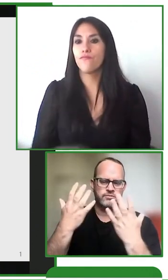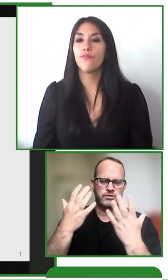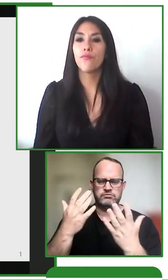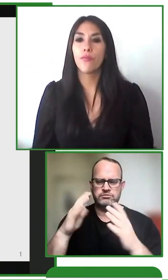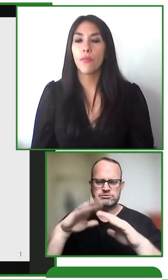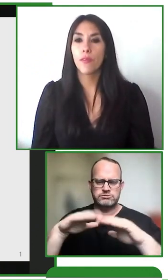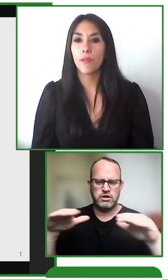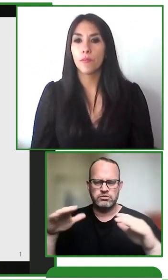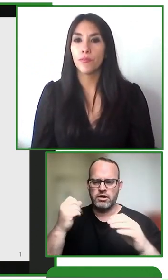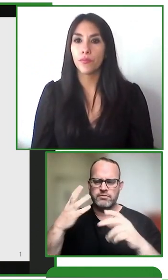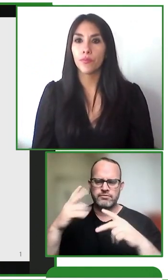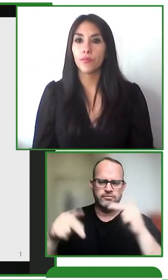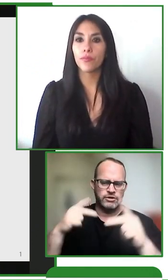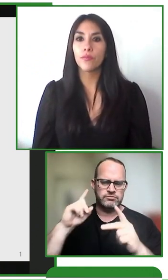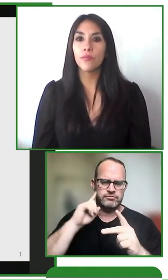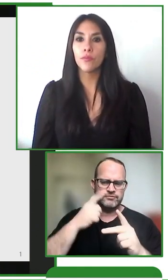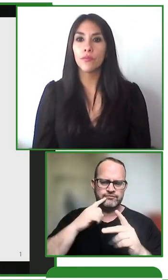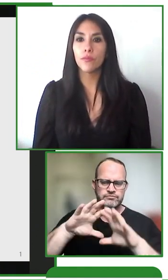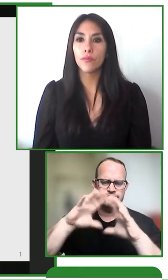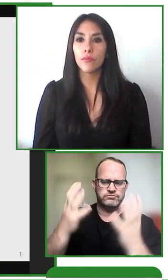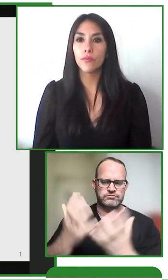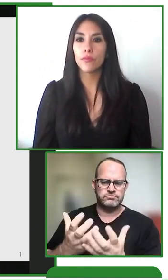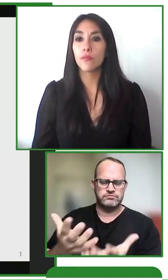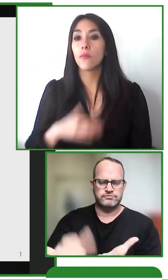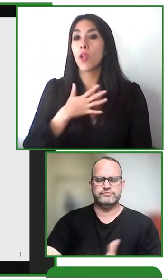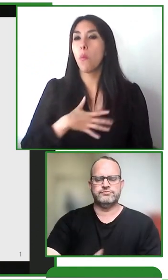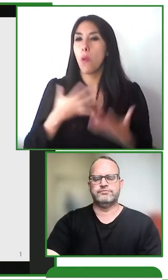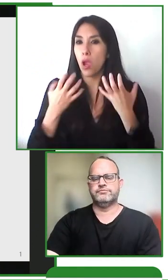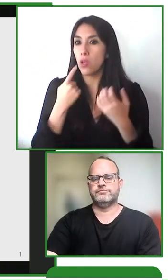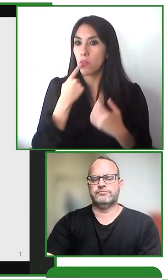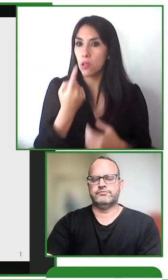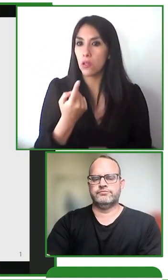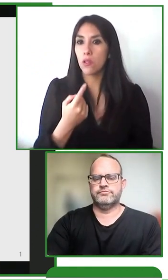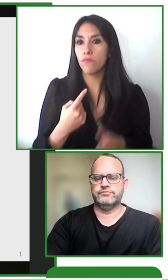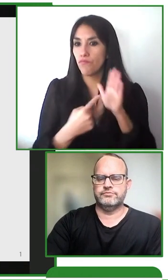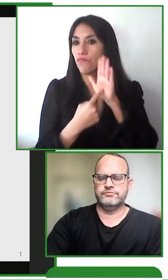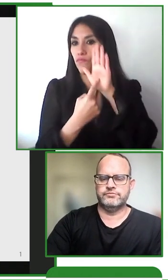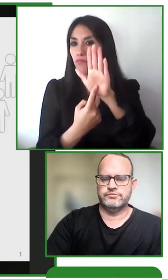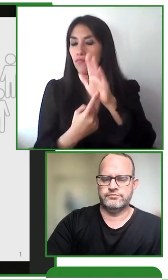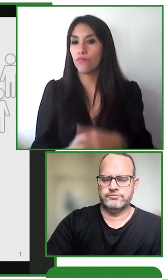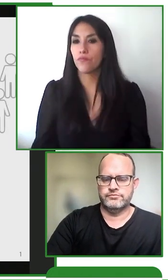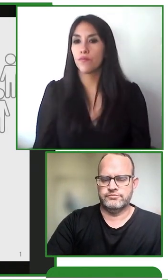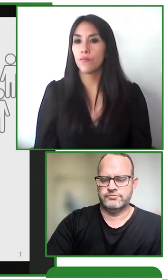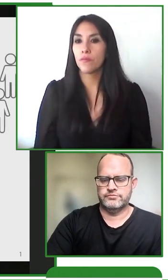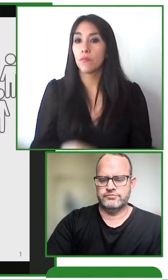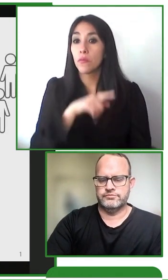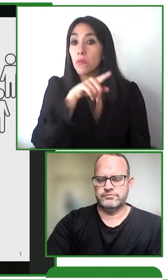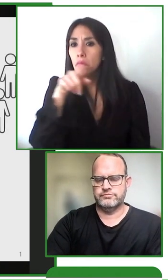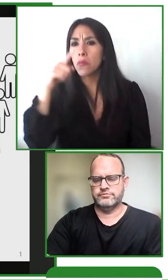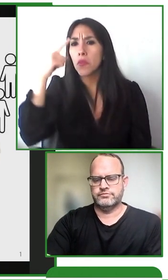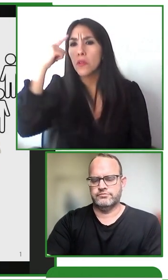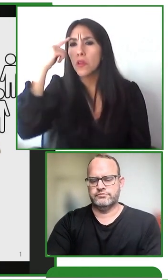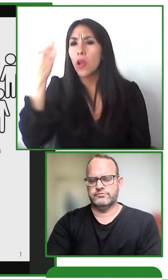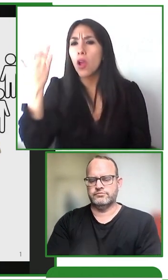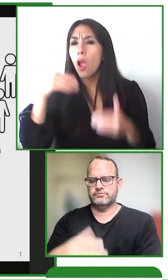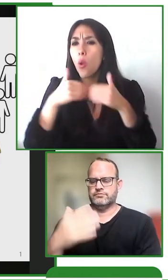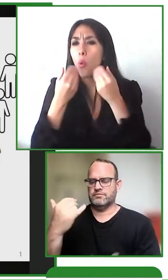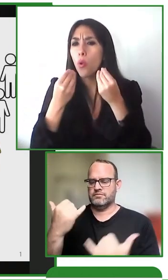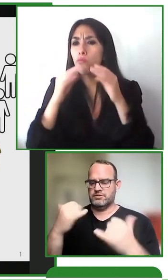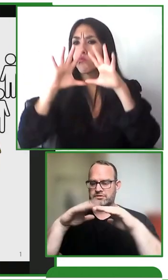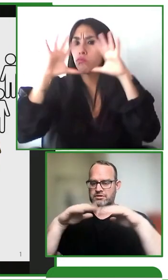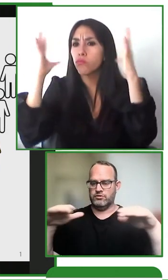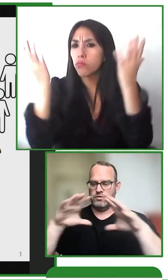Quisiera pasar un momento con ustedes y piensen qué es lo que pasa en el mundo cuando los niños sordos y lo que ellos